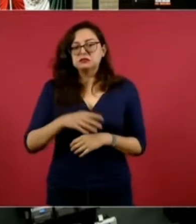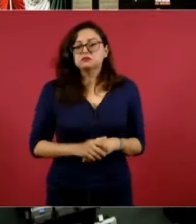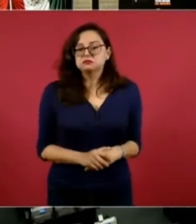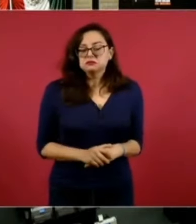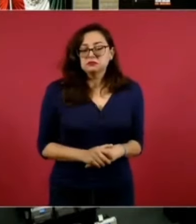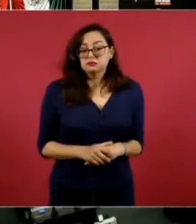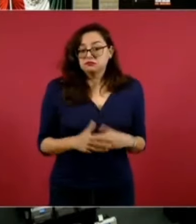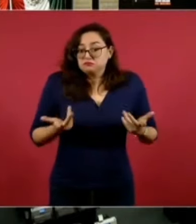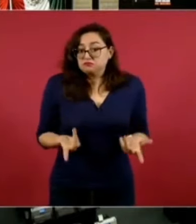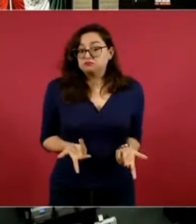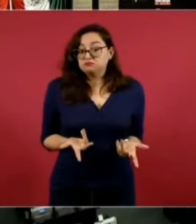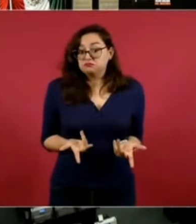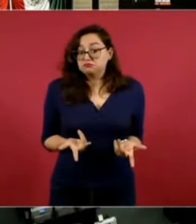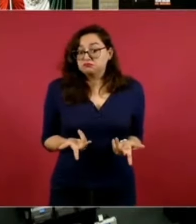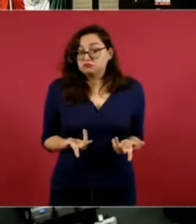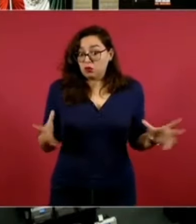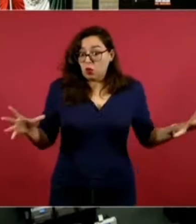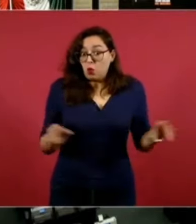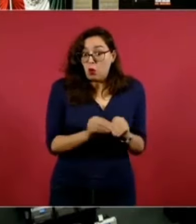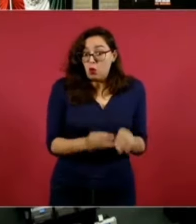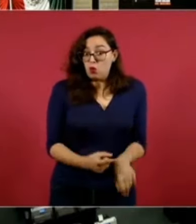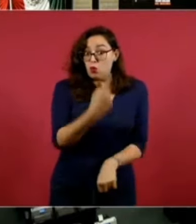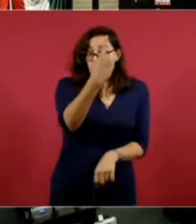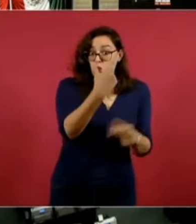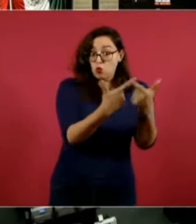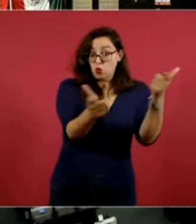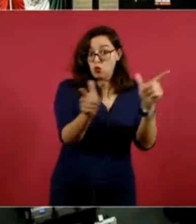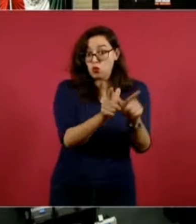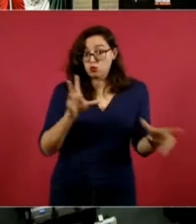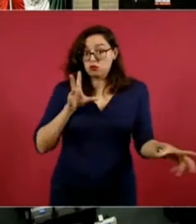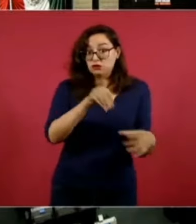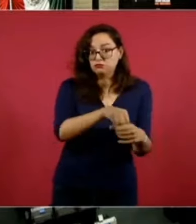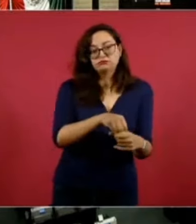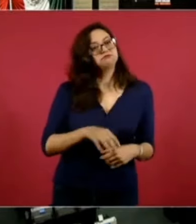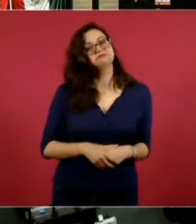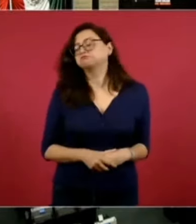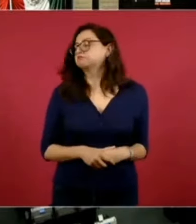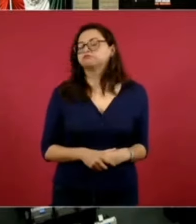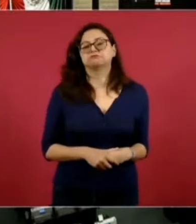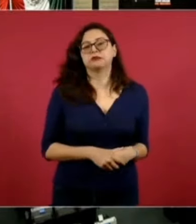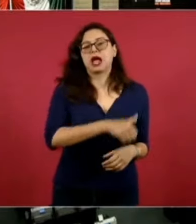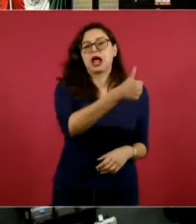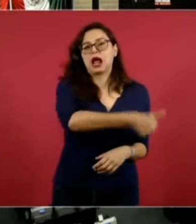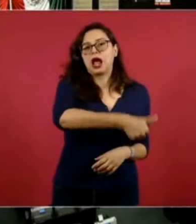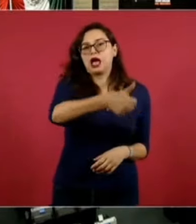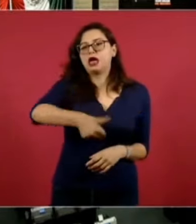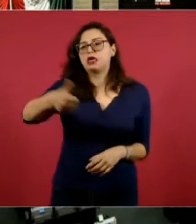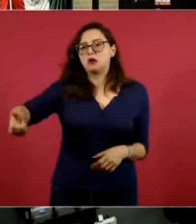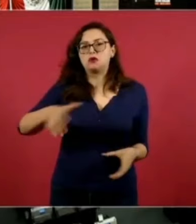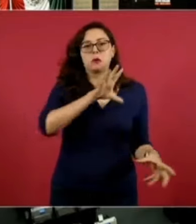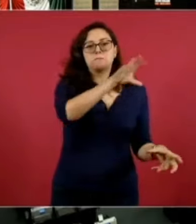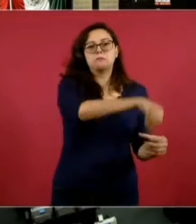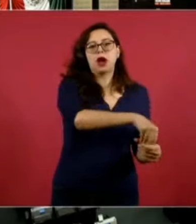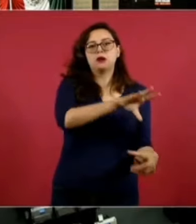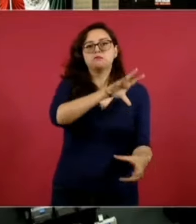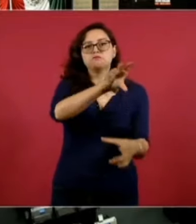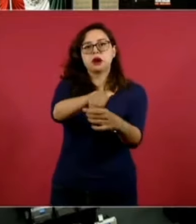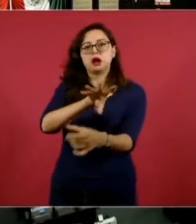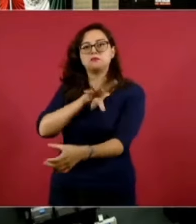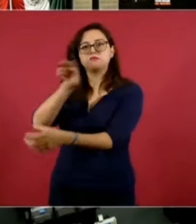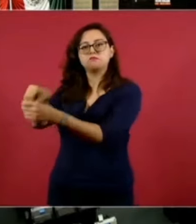ciudadano y cómo se distribuyeron los diputados por partido en 2015 hubo